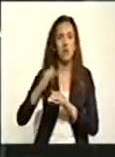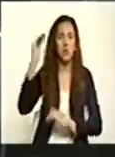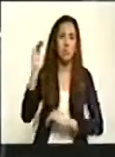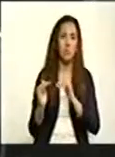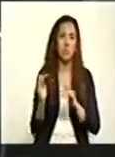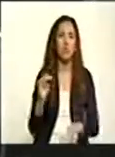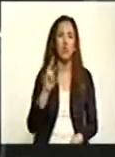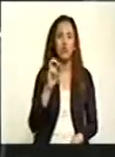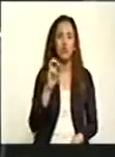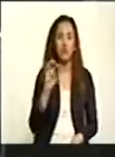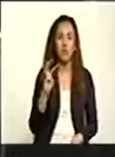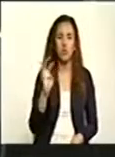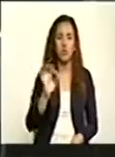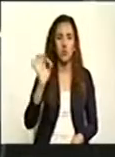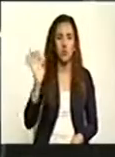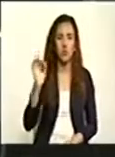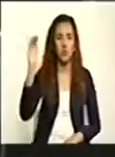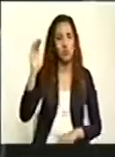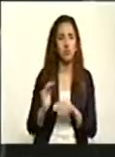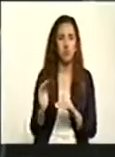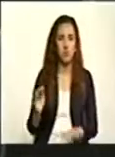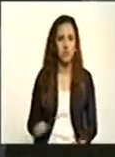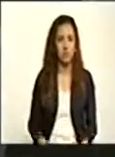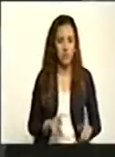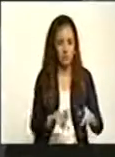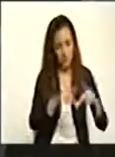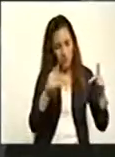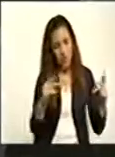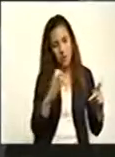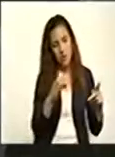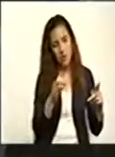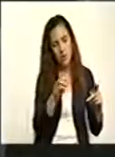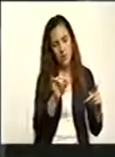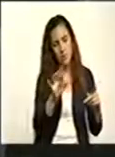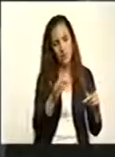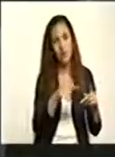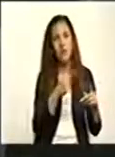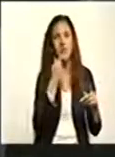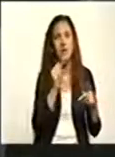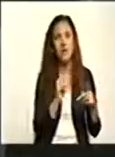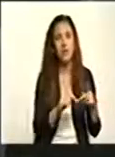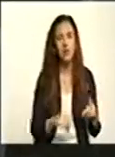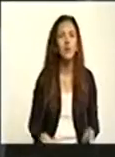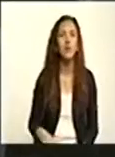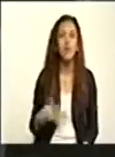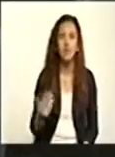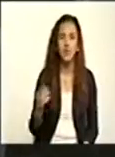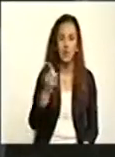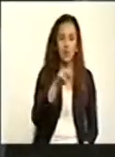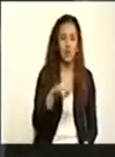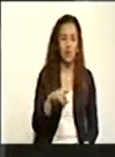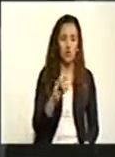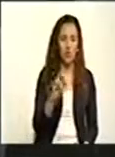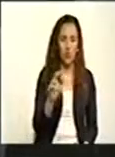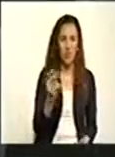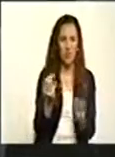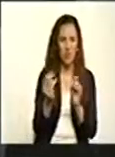84.5% durante el primer semestre. El Espectador. Utilidad neta del Grupo Sura